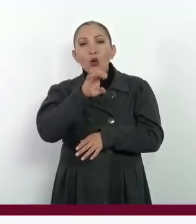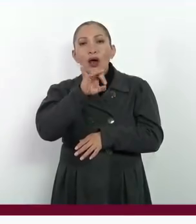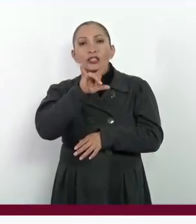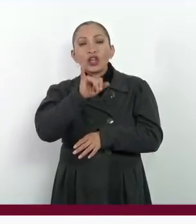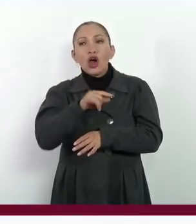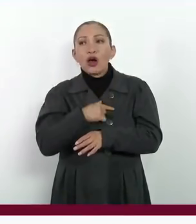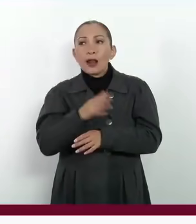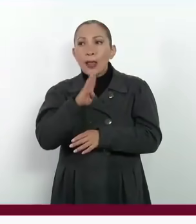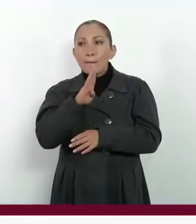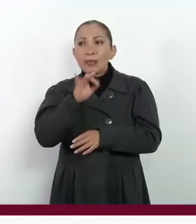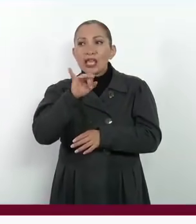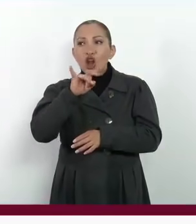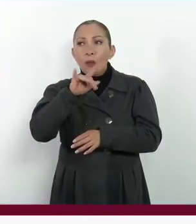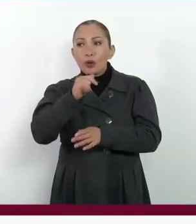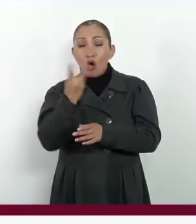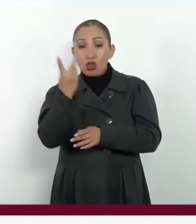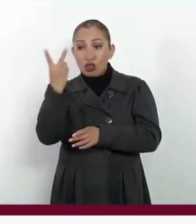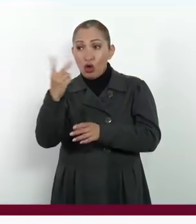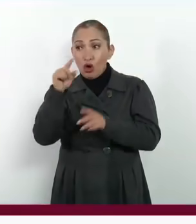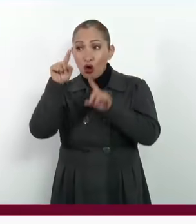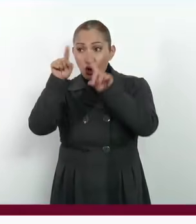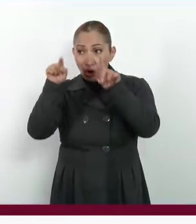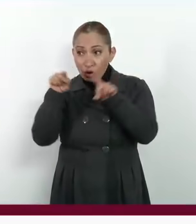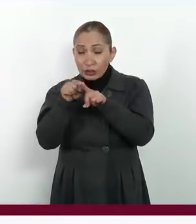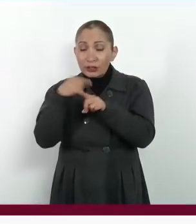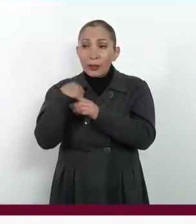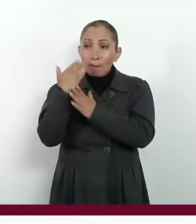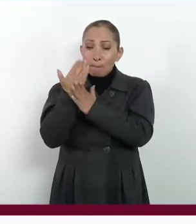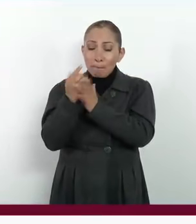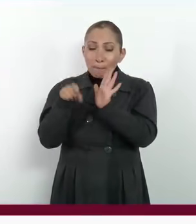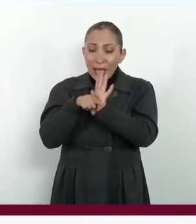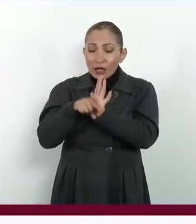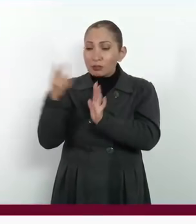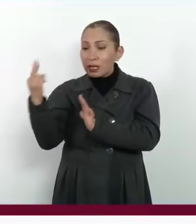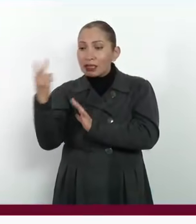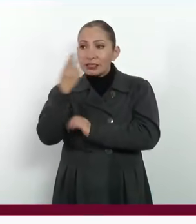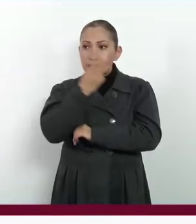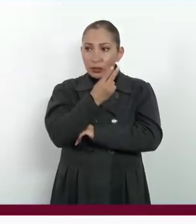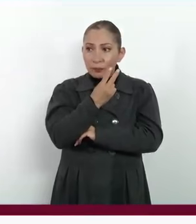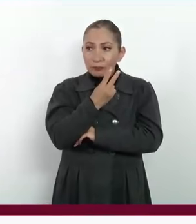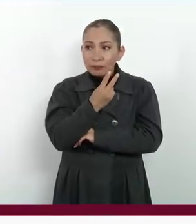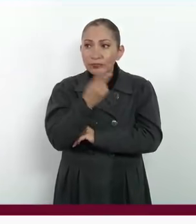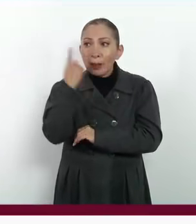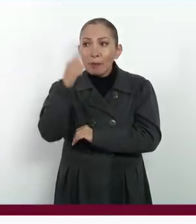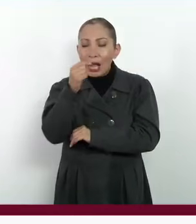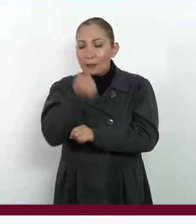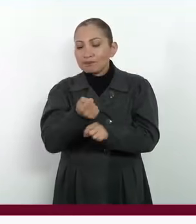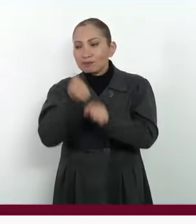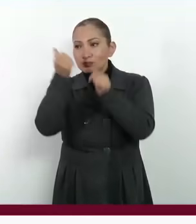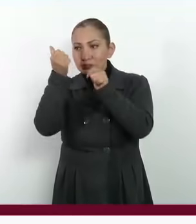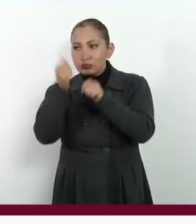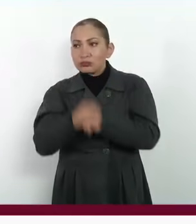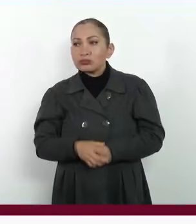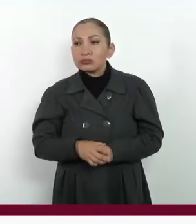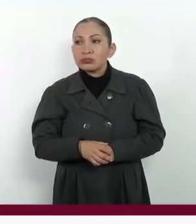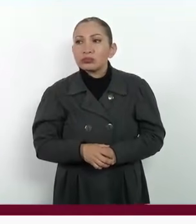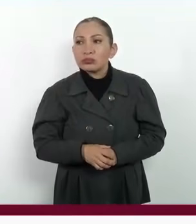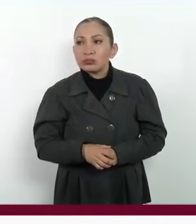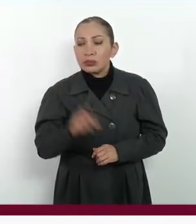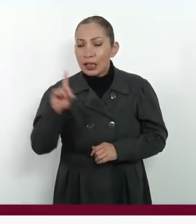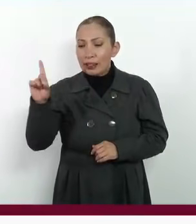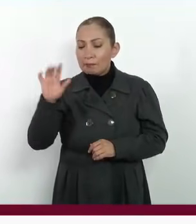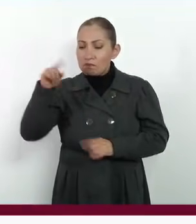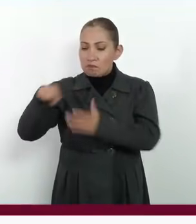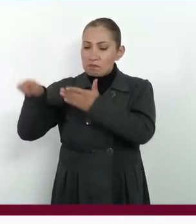se desarrolla el binomio al cuadrado. Luego se agrega menos 25 en ambos lados de la igualdad para cancelar a más 25